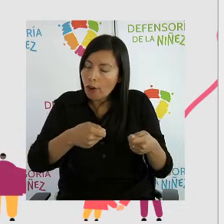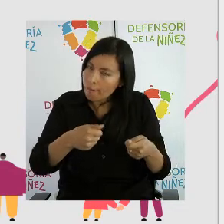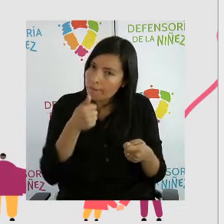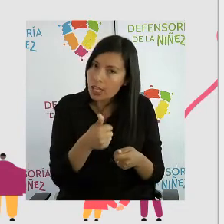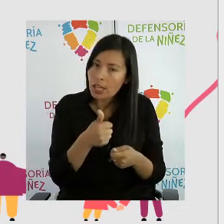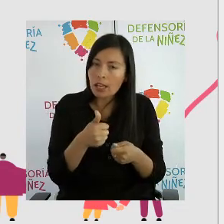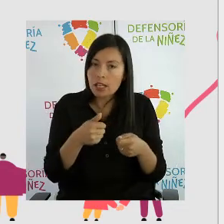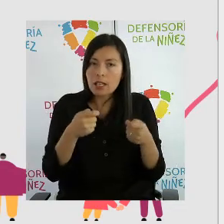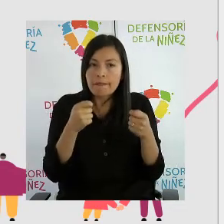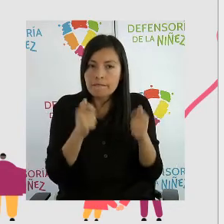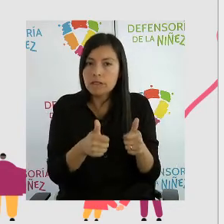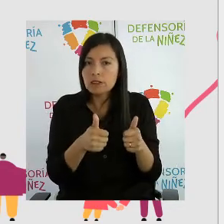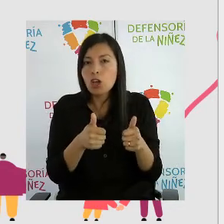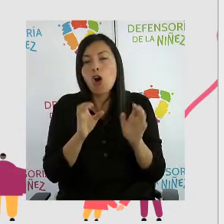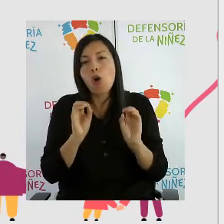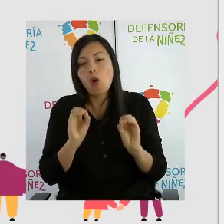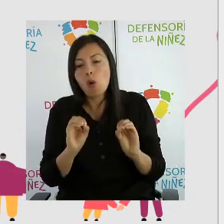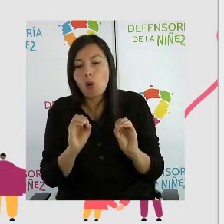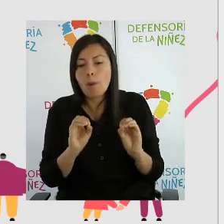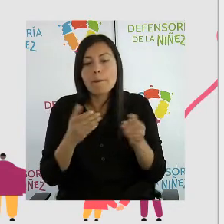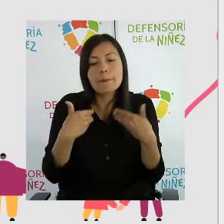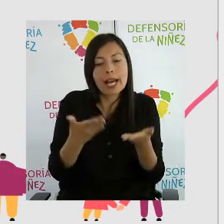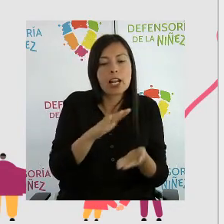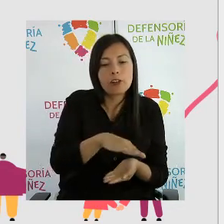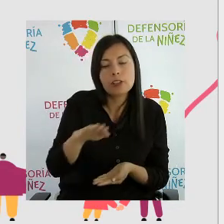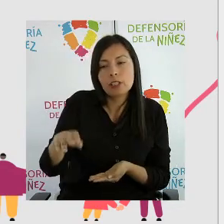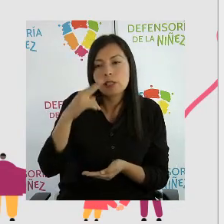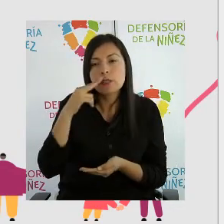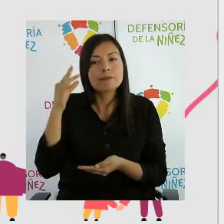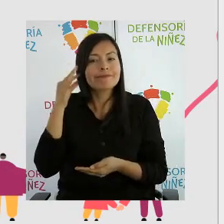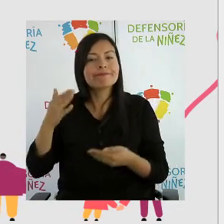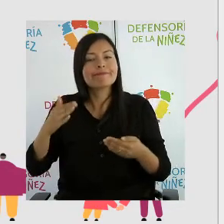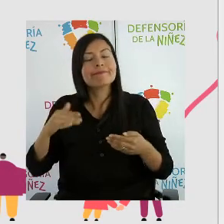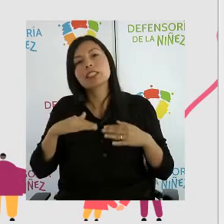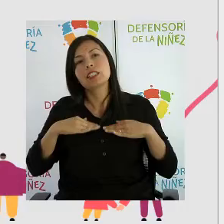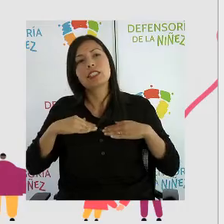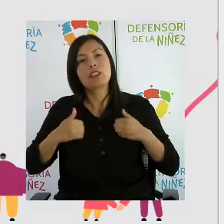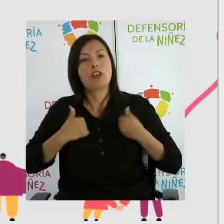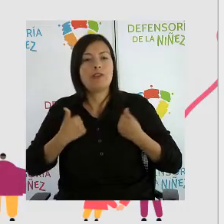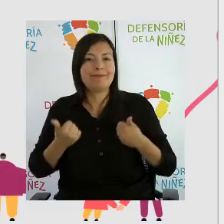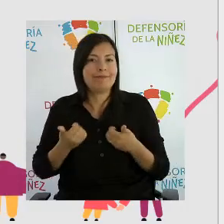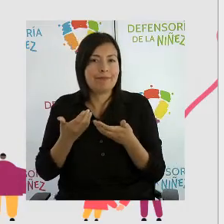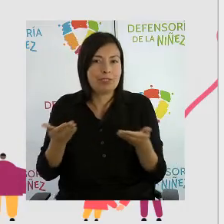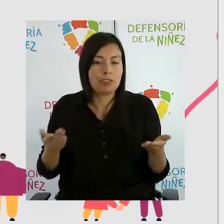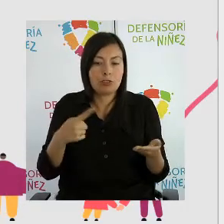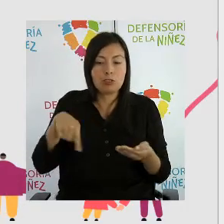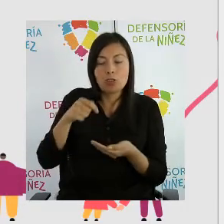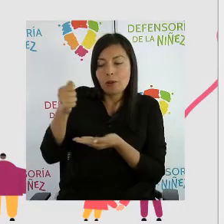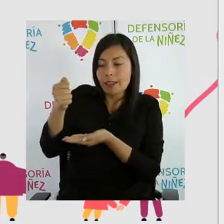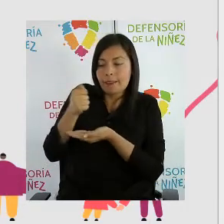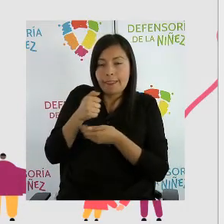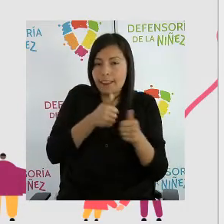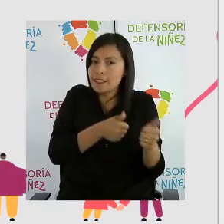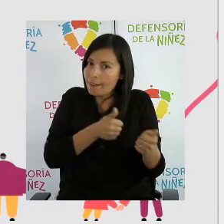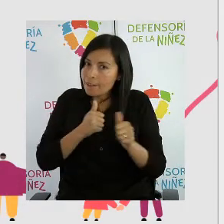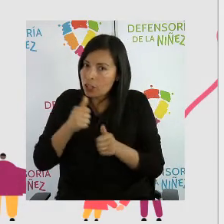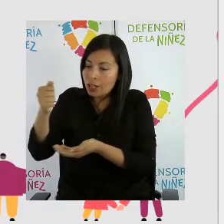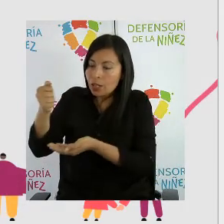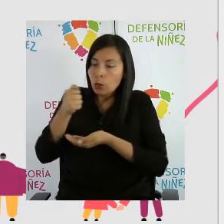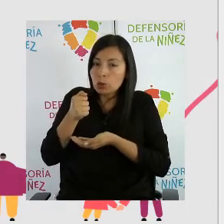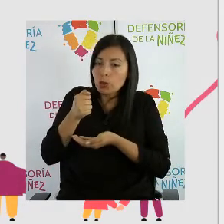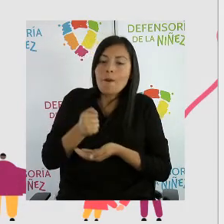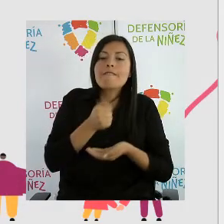efectivo directamente en la vida de los niños, niñas y adolescentes. Por lo tanto, el desafío está no solo en asignar más recursos, sino que los recursos se asignen